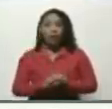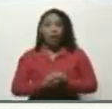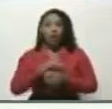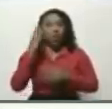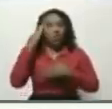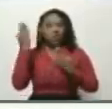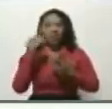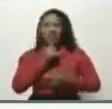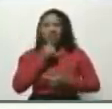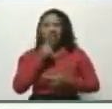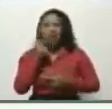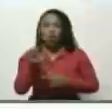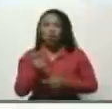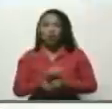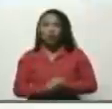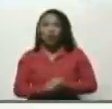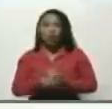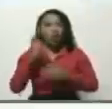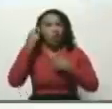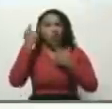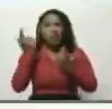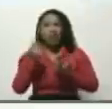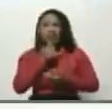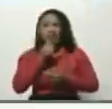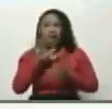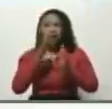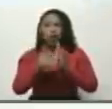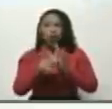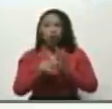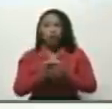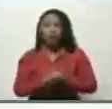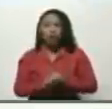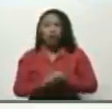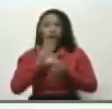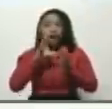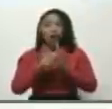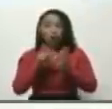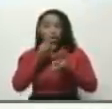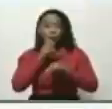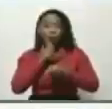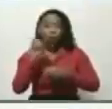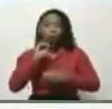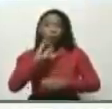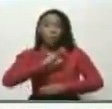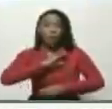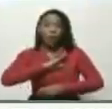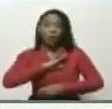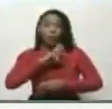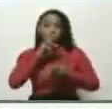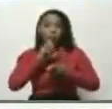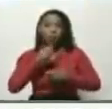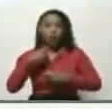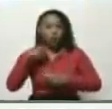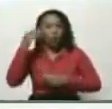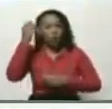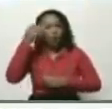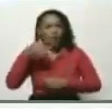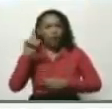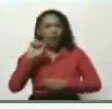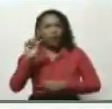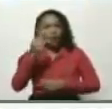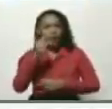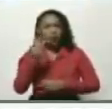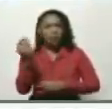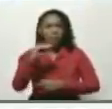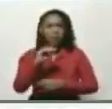quien lo dijo, no se sabe bien quién es el ladrón, el que roba el banco o el propietario del banco. Yo creo que el segundo es más ladrón que el primero.